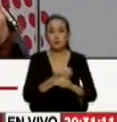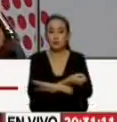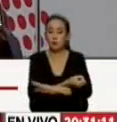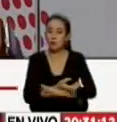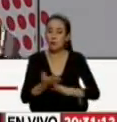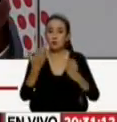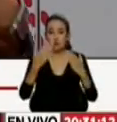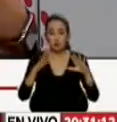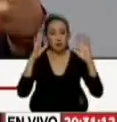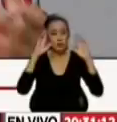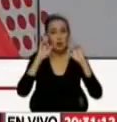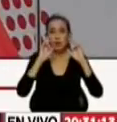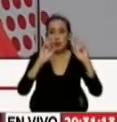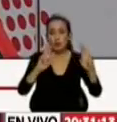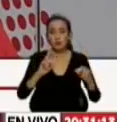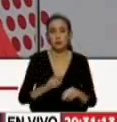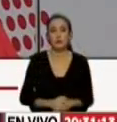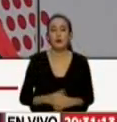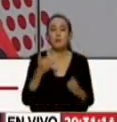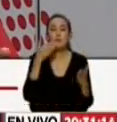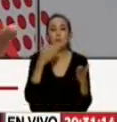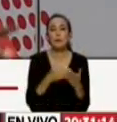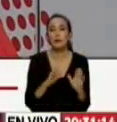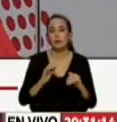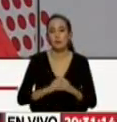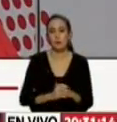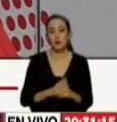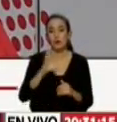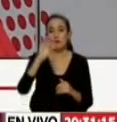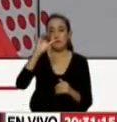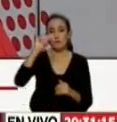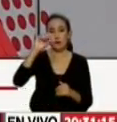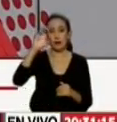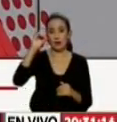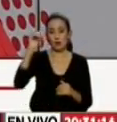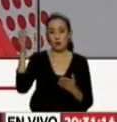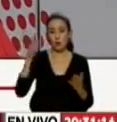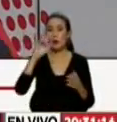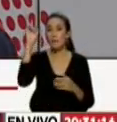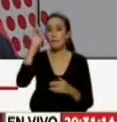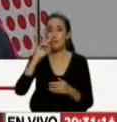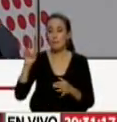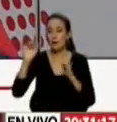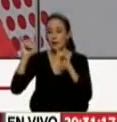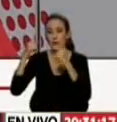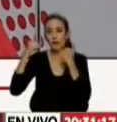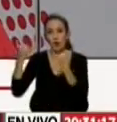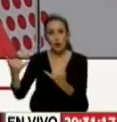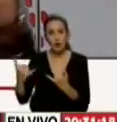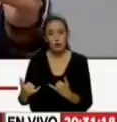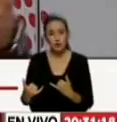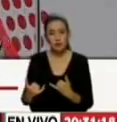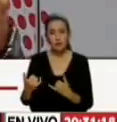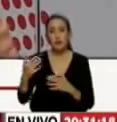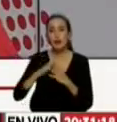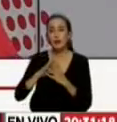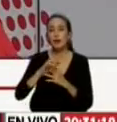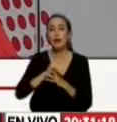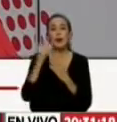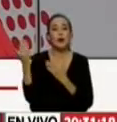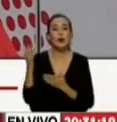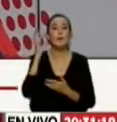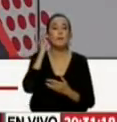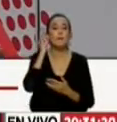a estadísticas y datos reales. Por ejemplo, la FAO estima que en este momento en Venezuela el 24% de las mujeres que se encuentran en una